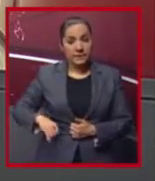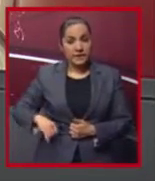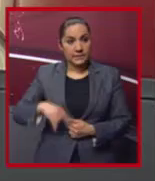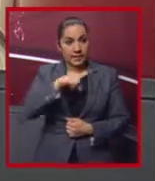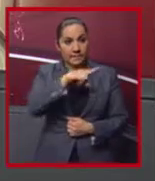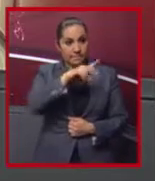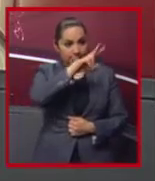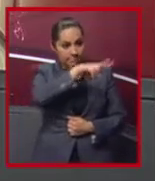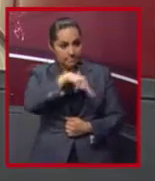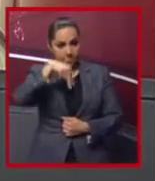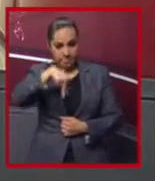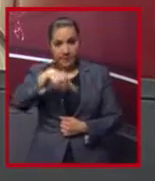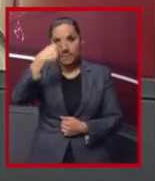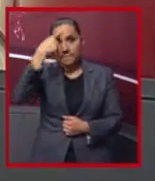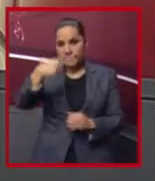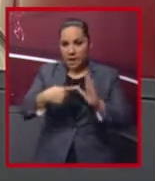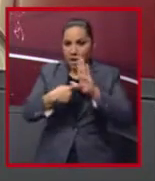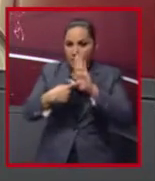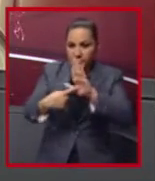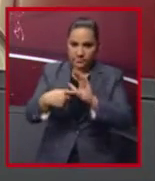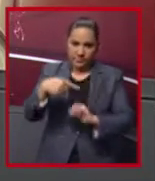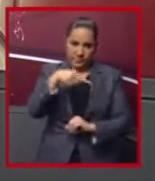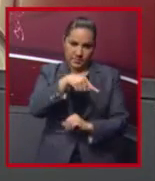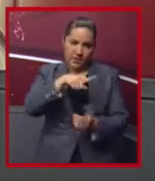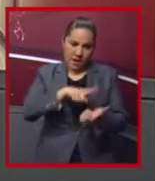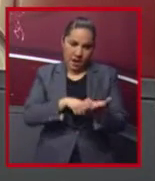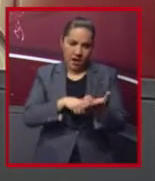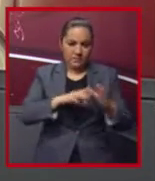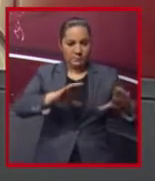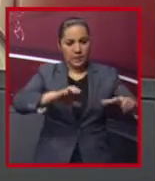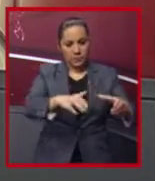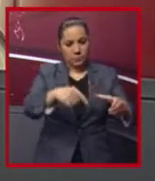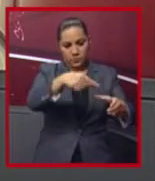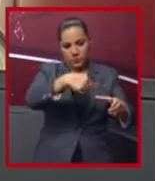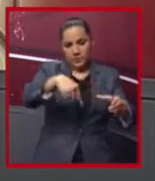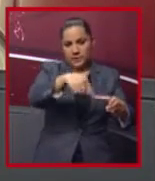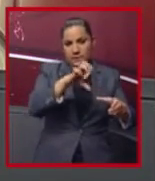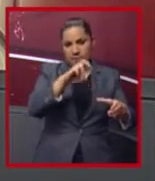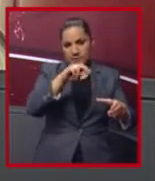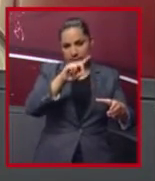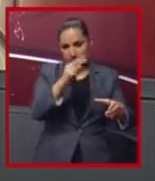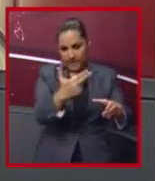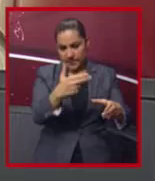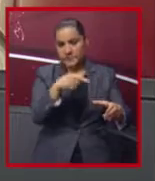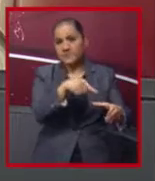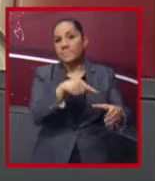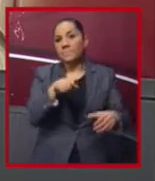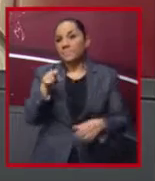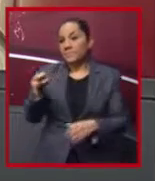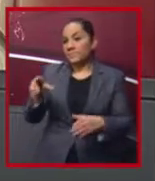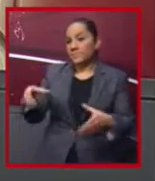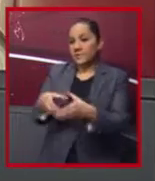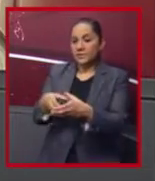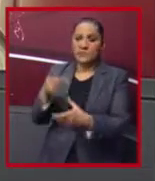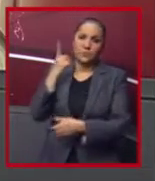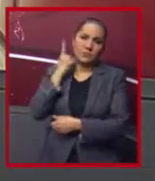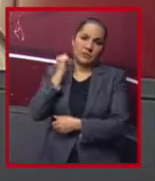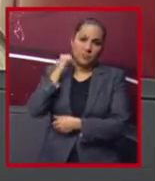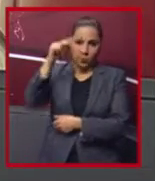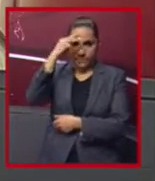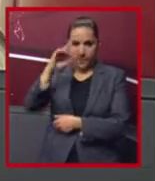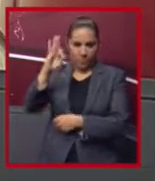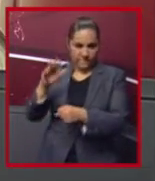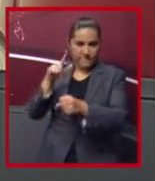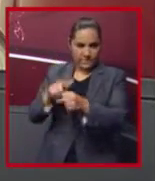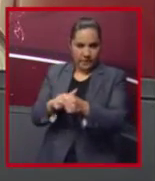de diálogo entre el organismo autónomo, la Comisión Nacional de los Derechos Humanos y el Poder Legislativo Federal.